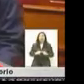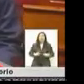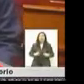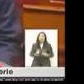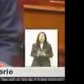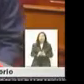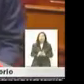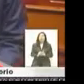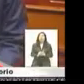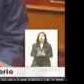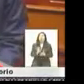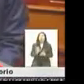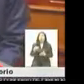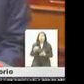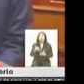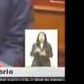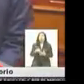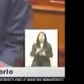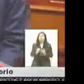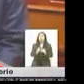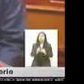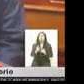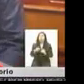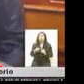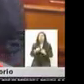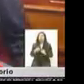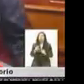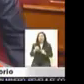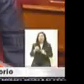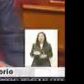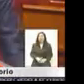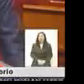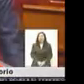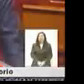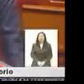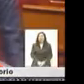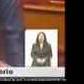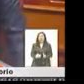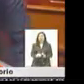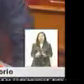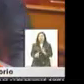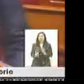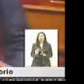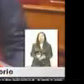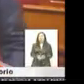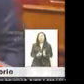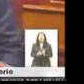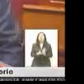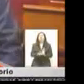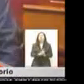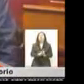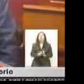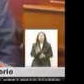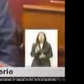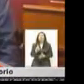territorial y subsistencia del sistema democrático. El artículo 12 del Decreto